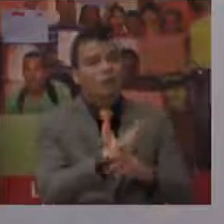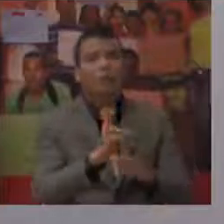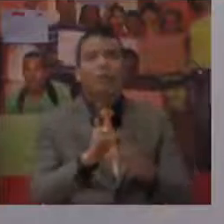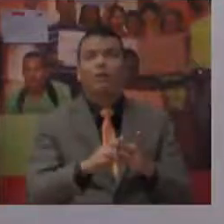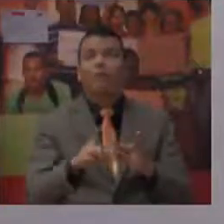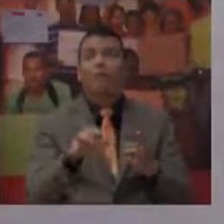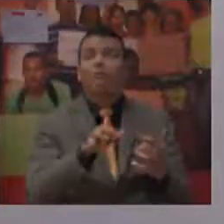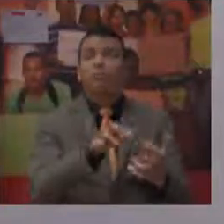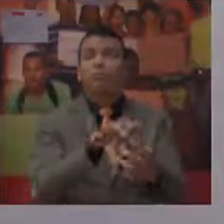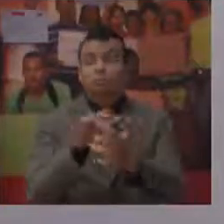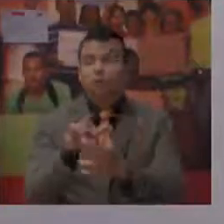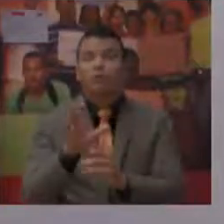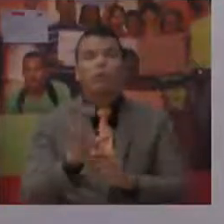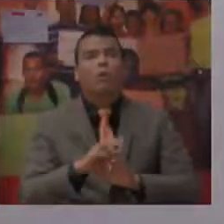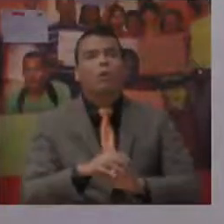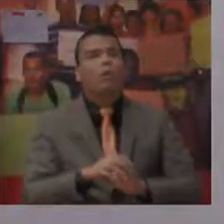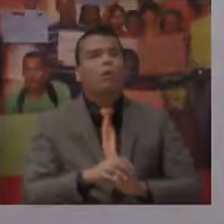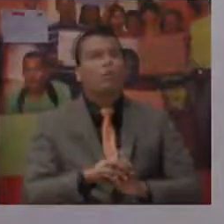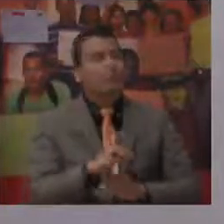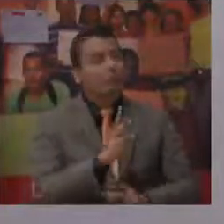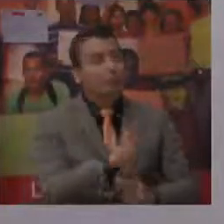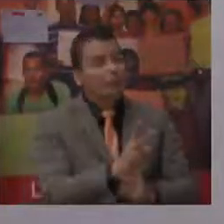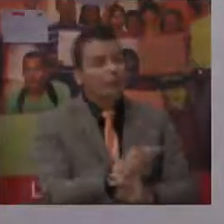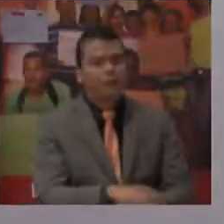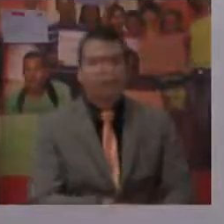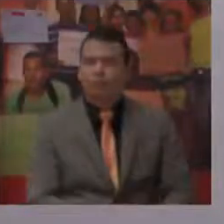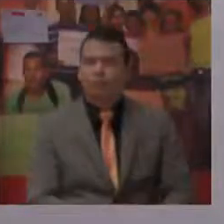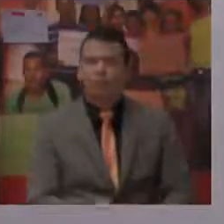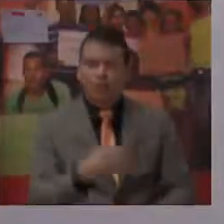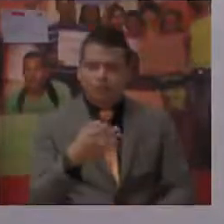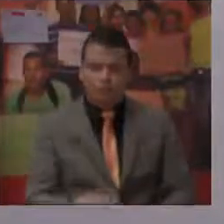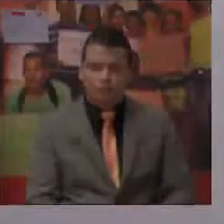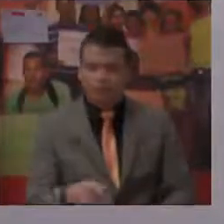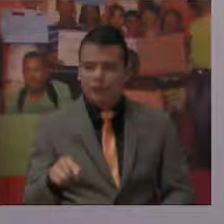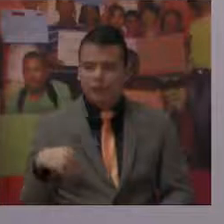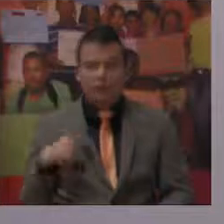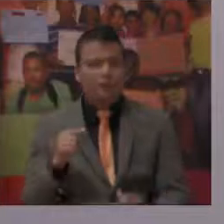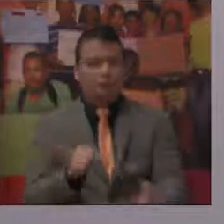al orden público, sino que era realmente un conflicto armado interno.